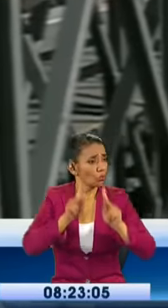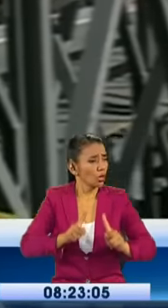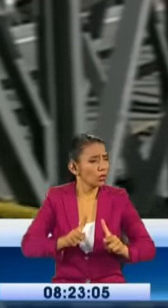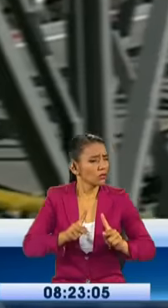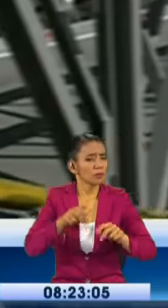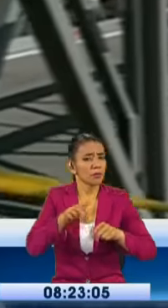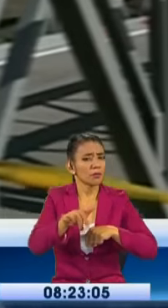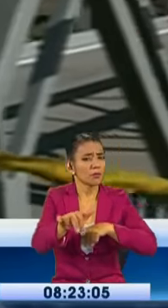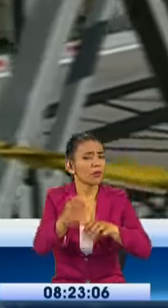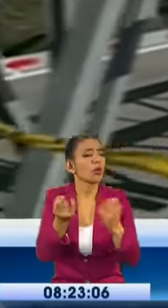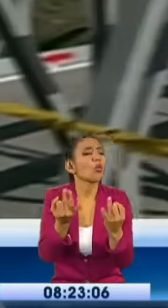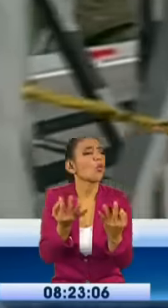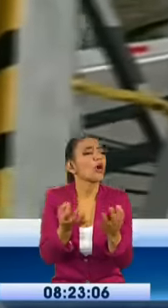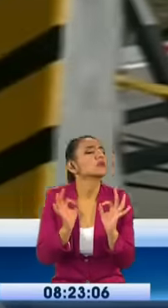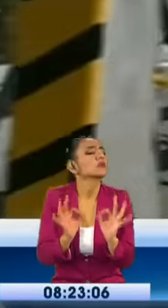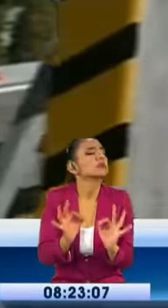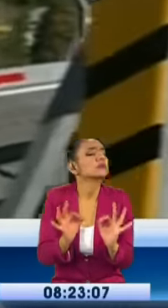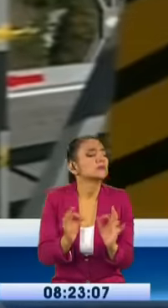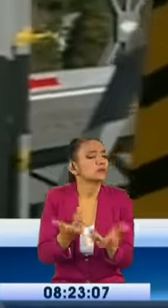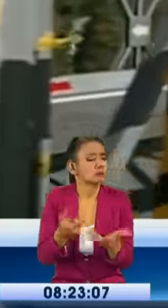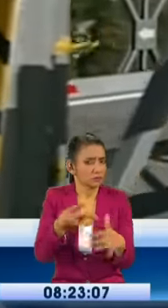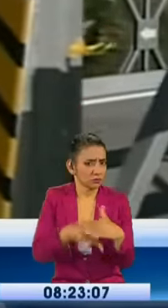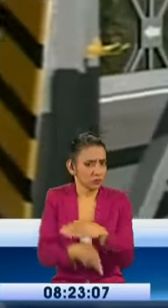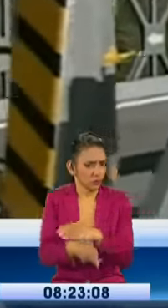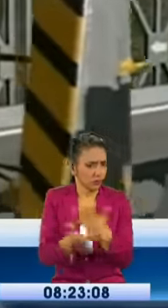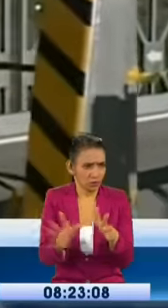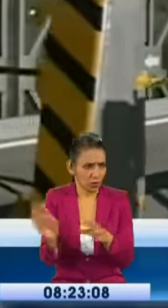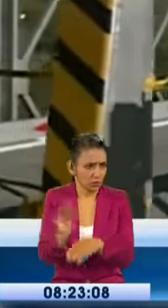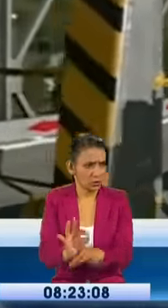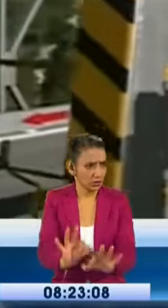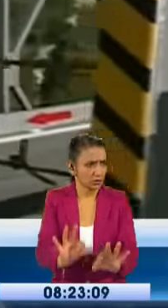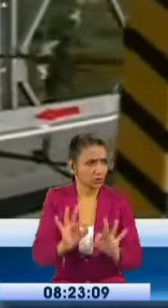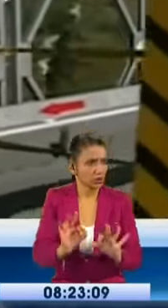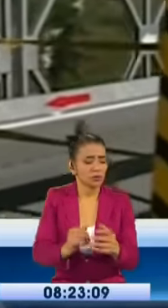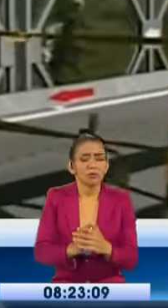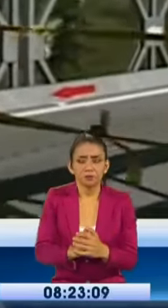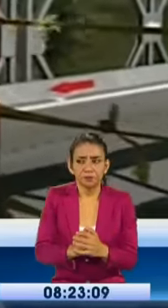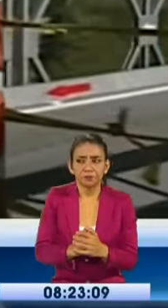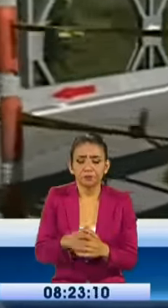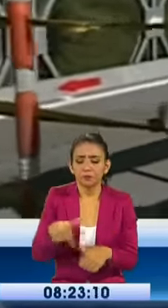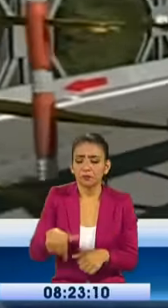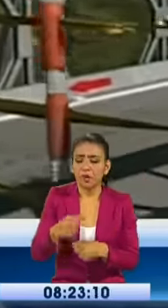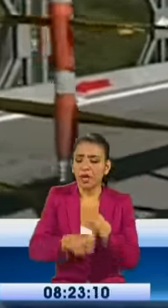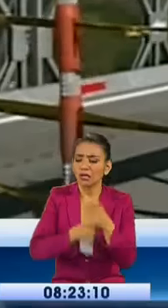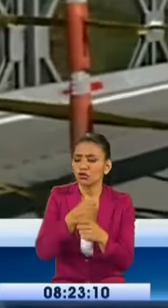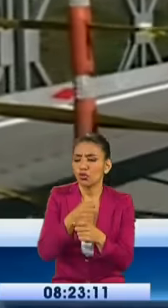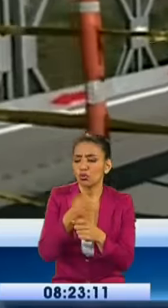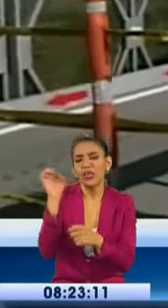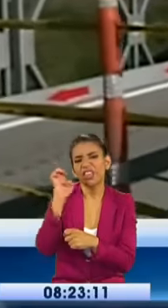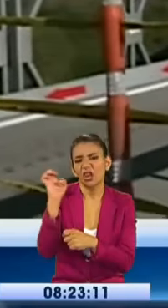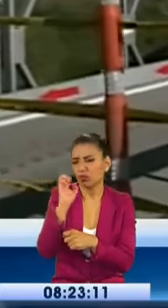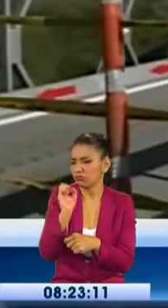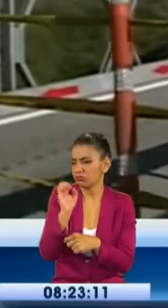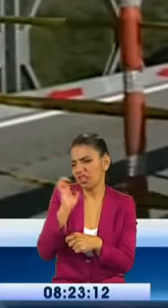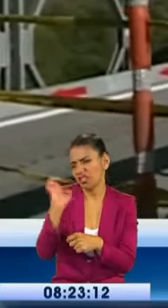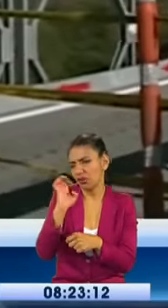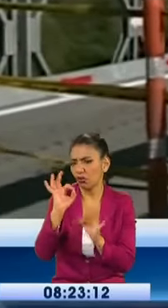peatonales, para cuándo está previsto que sean inaugurados, ya colocados acá? Los primeros meses de este año, esperamos de que sea